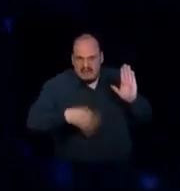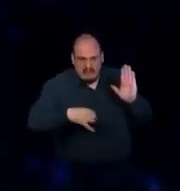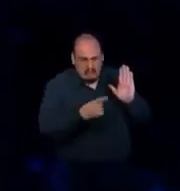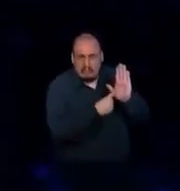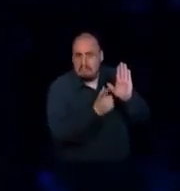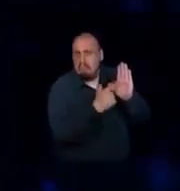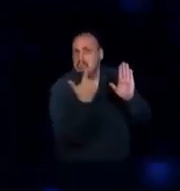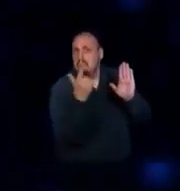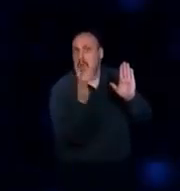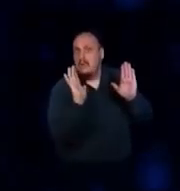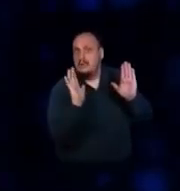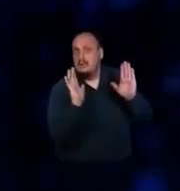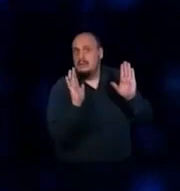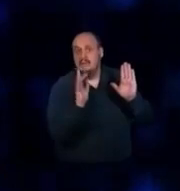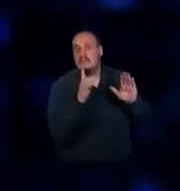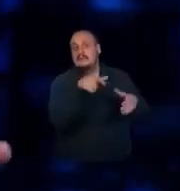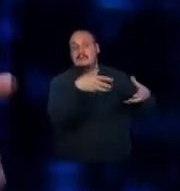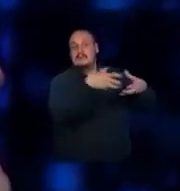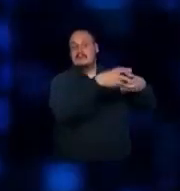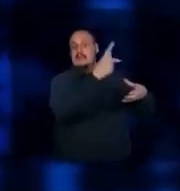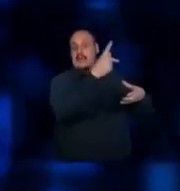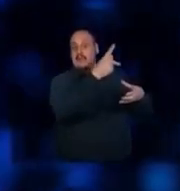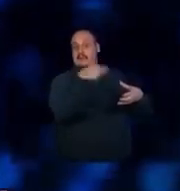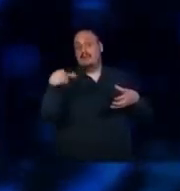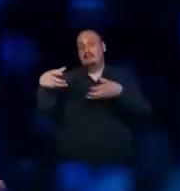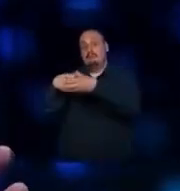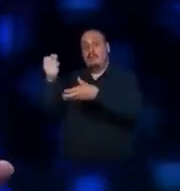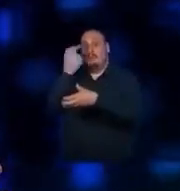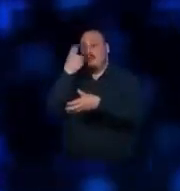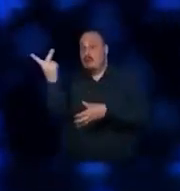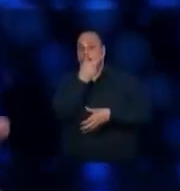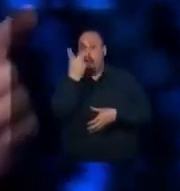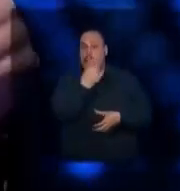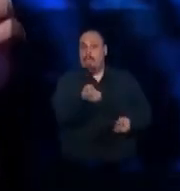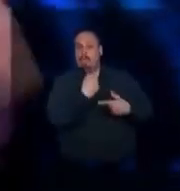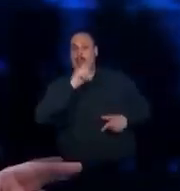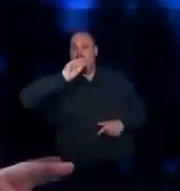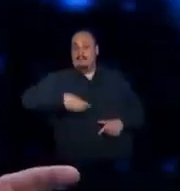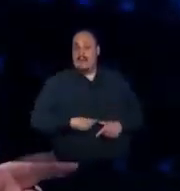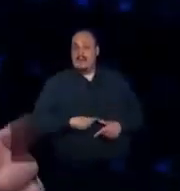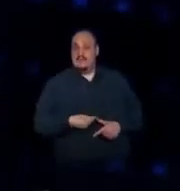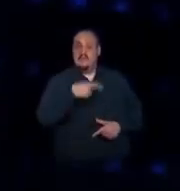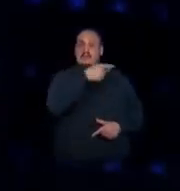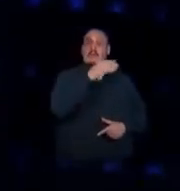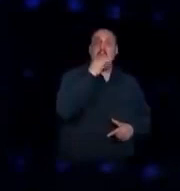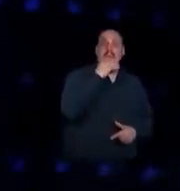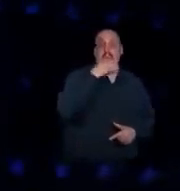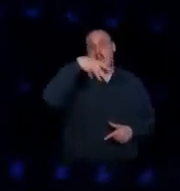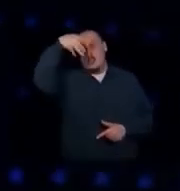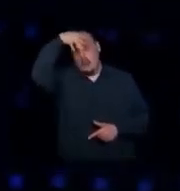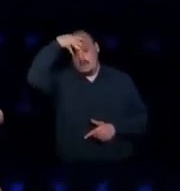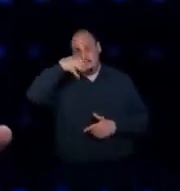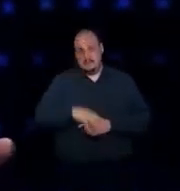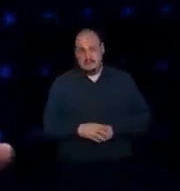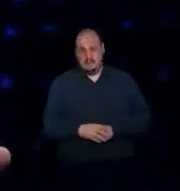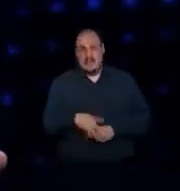Al fracaso nos llevaron el kirchnerismo y el macrismo, cuyos candidatos hoy son Sergio Massa y Patricia Burrich.